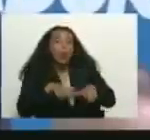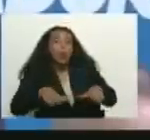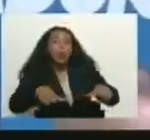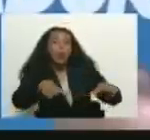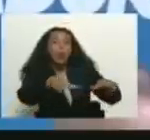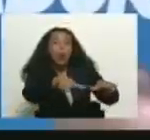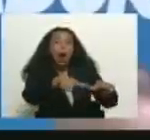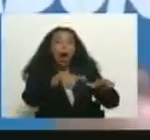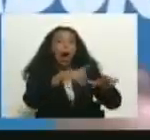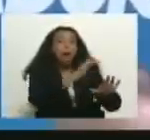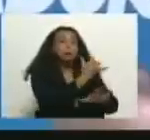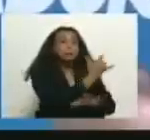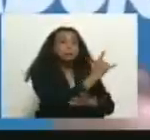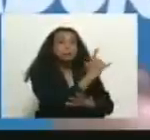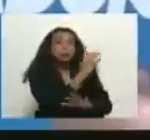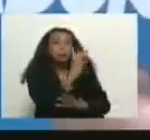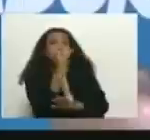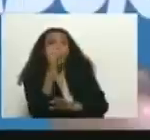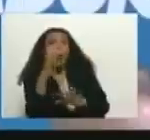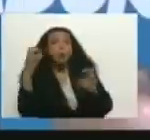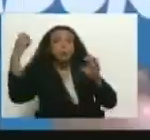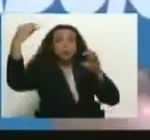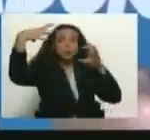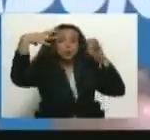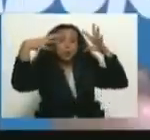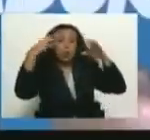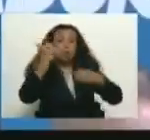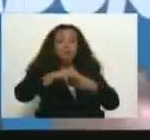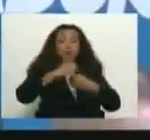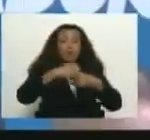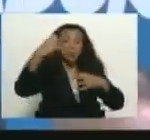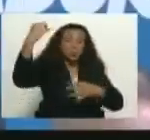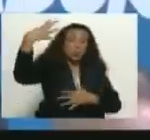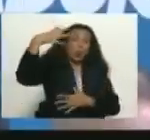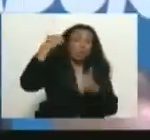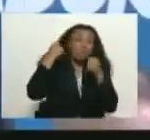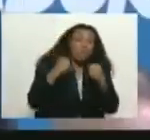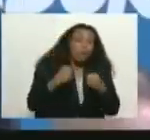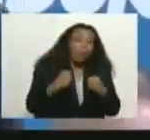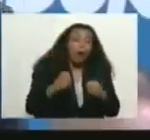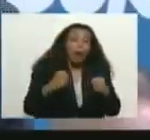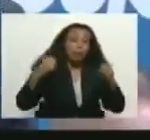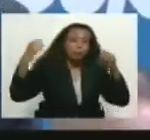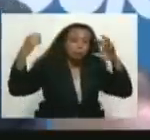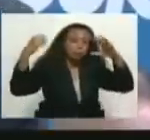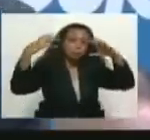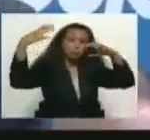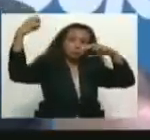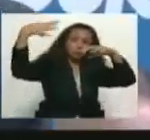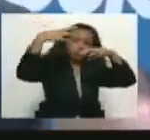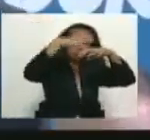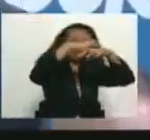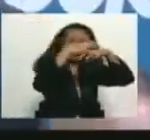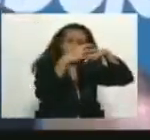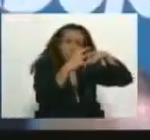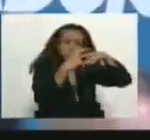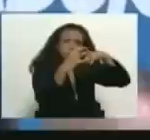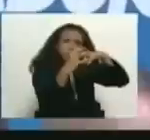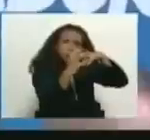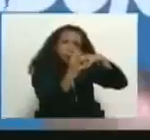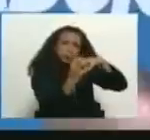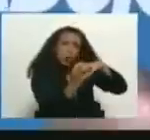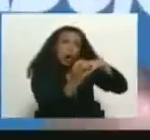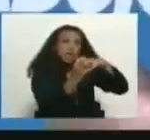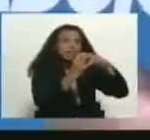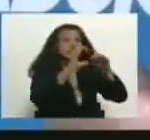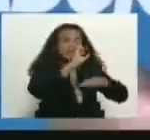mucha salinidad. Y el sol de Maracaibo es fuerte. Fuerte, fuerte. De modo que nos consta. Ya el edificio